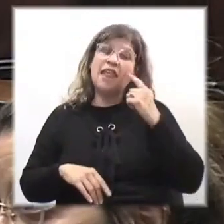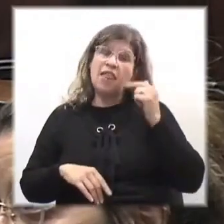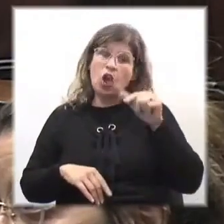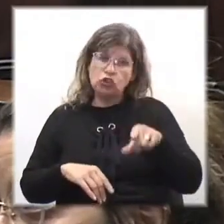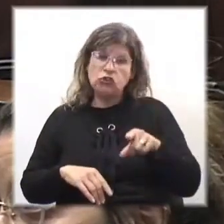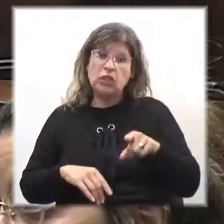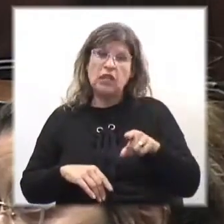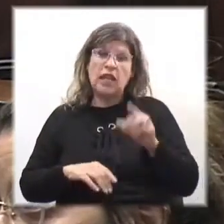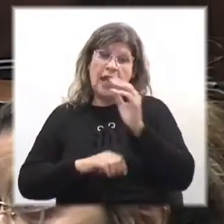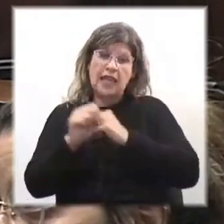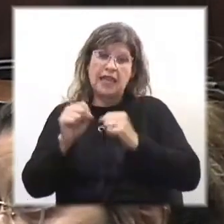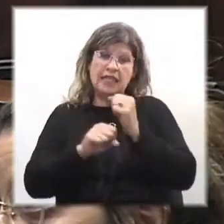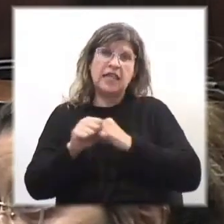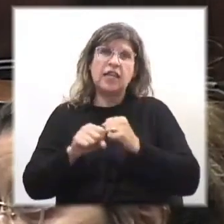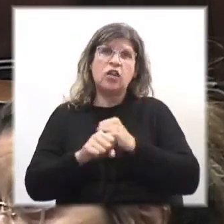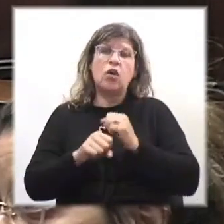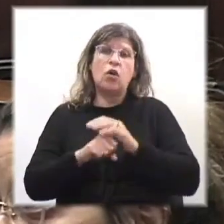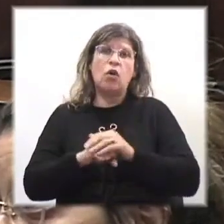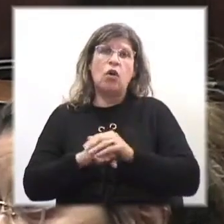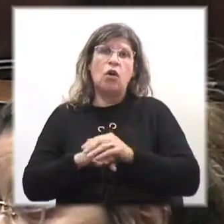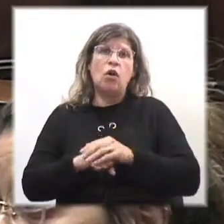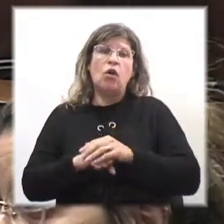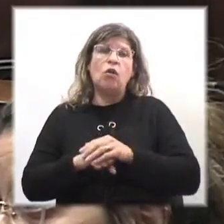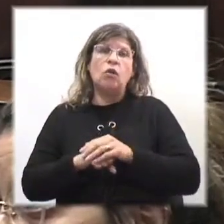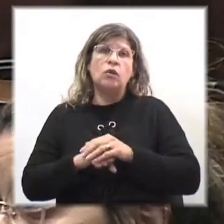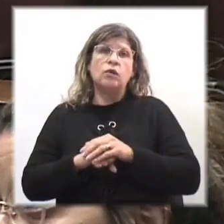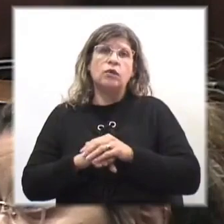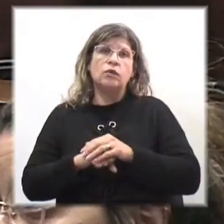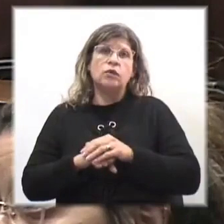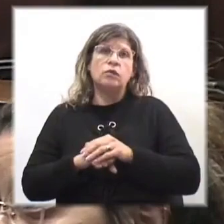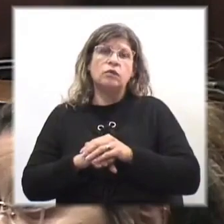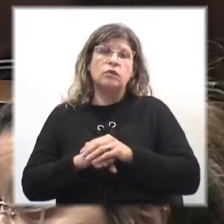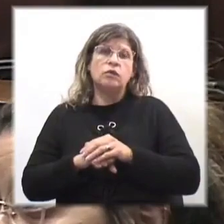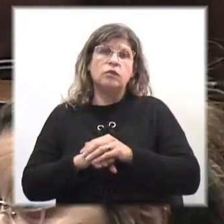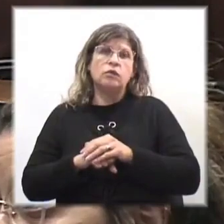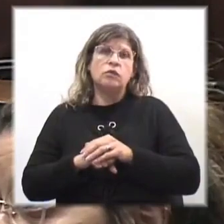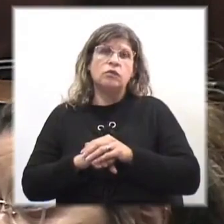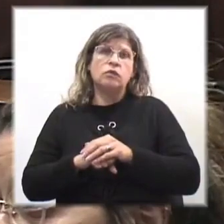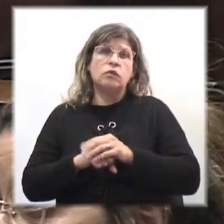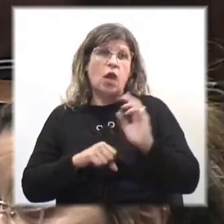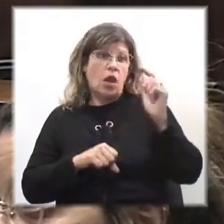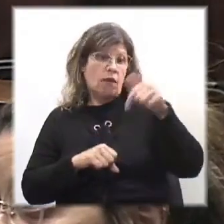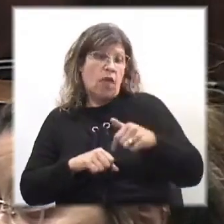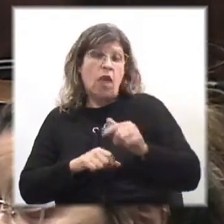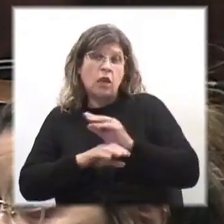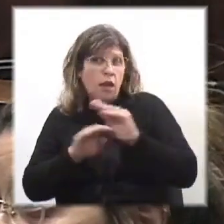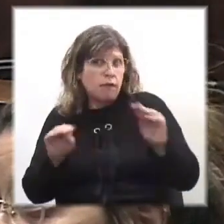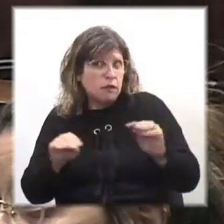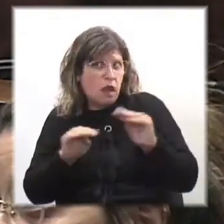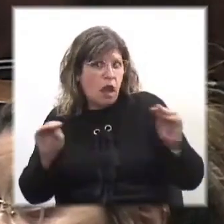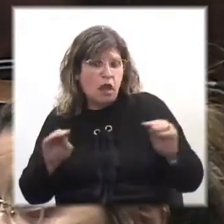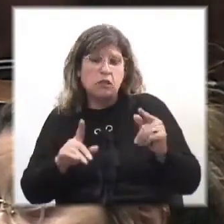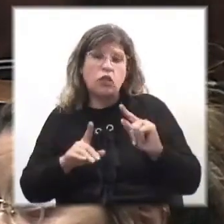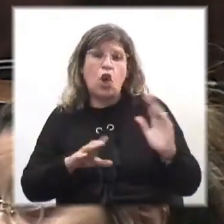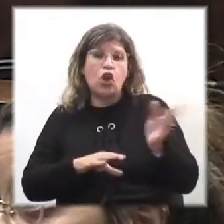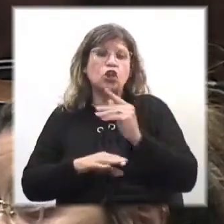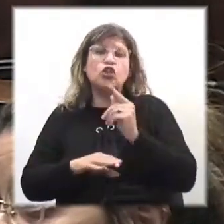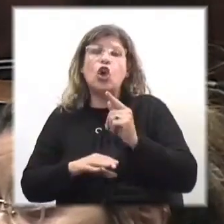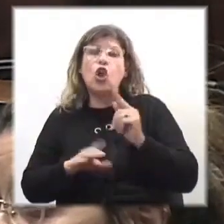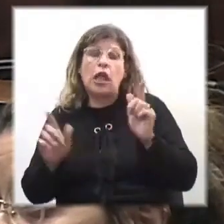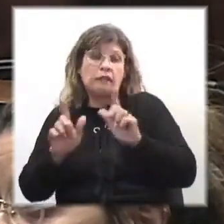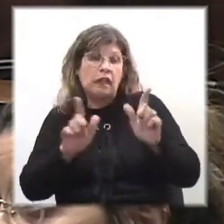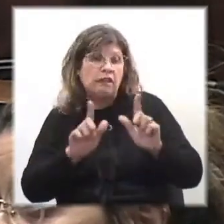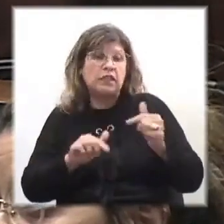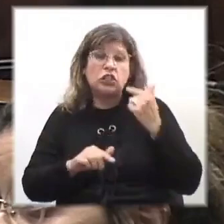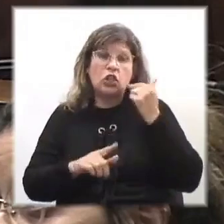ingeniero que lo que lo preside viene alertando y diciendo en todos los canales de televisión